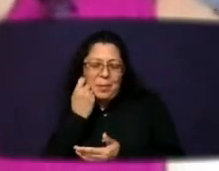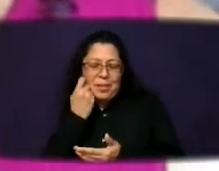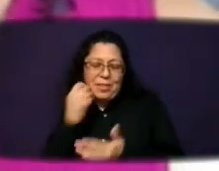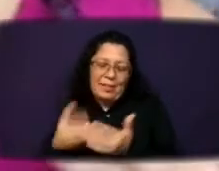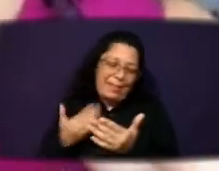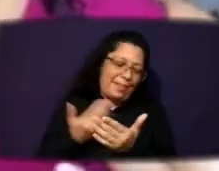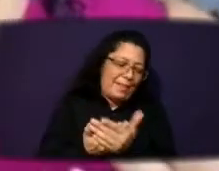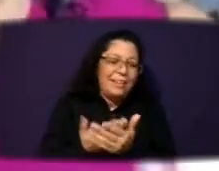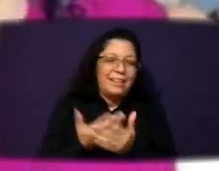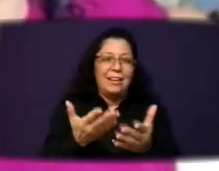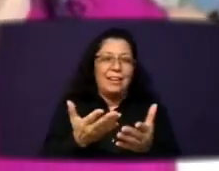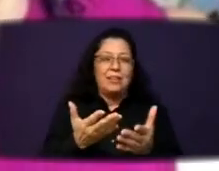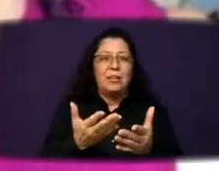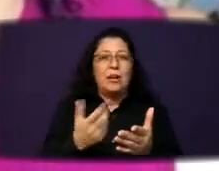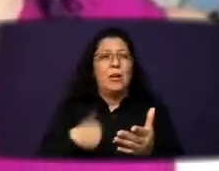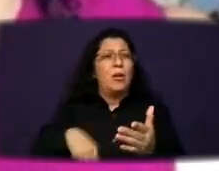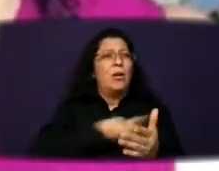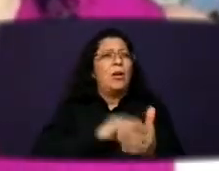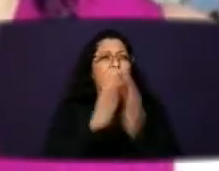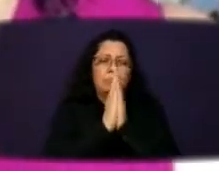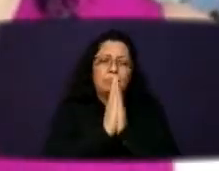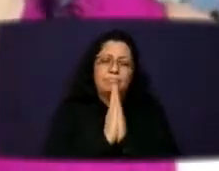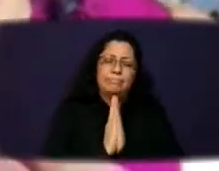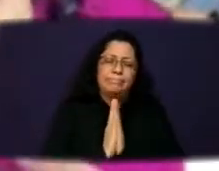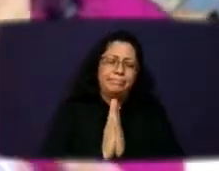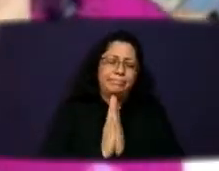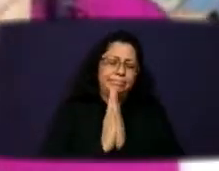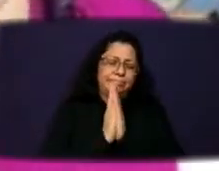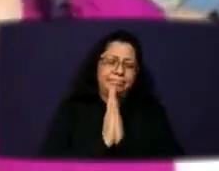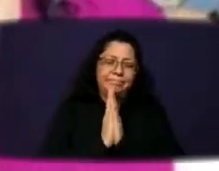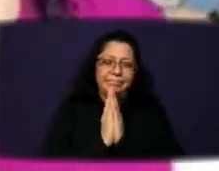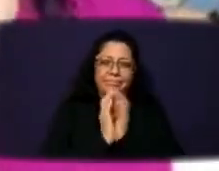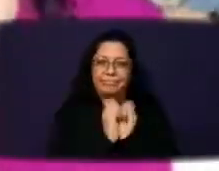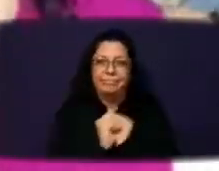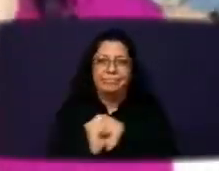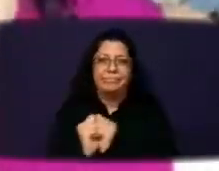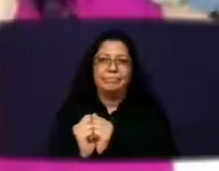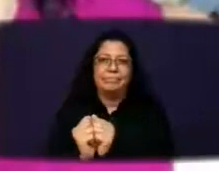rezamos por la granja y creció.